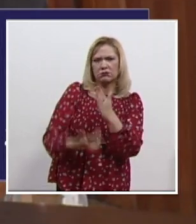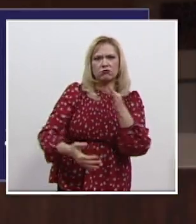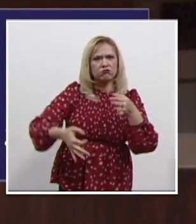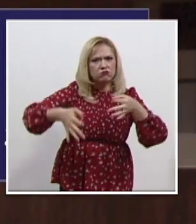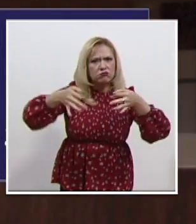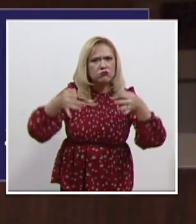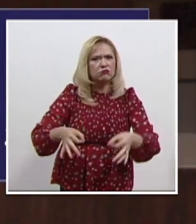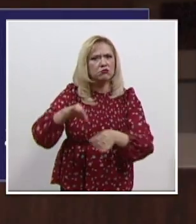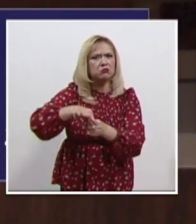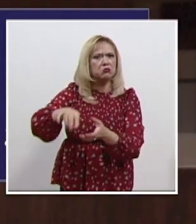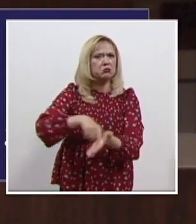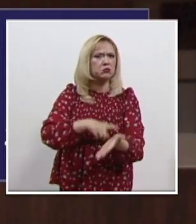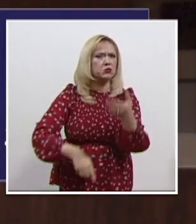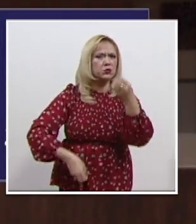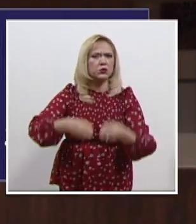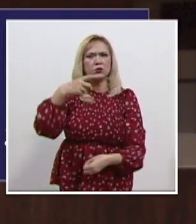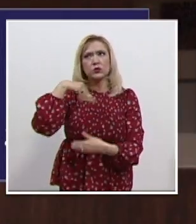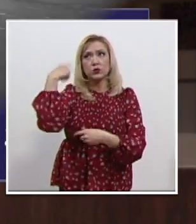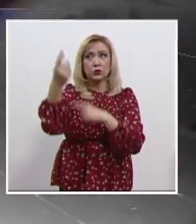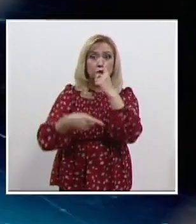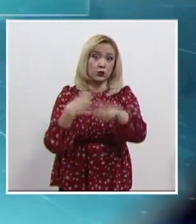en 2024.